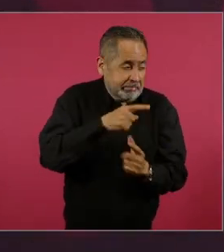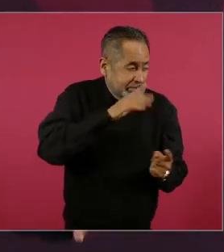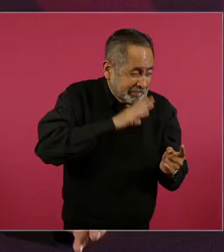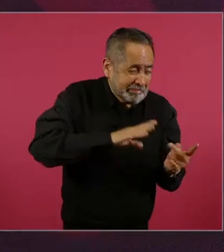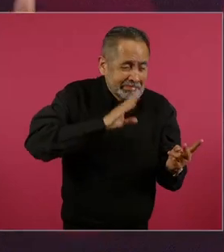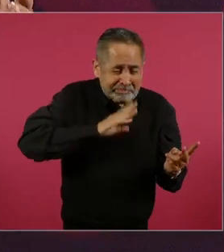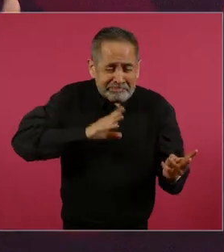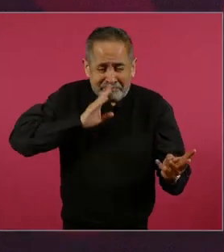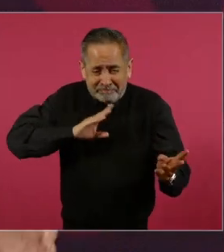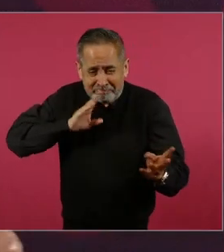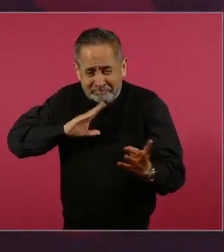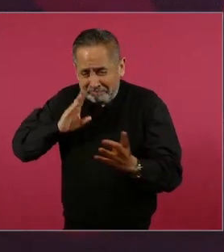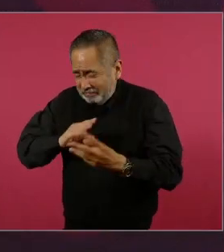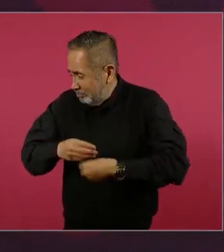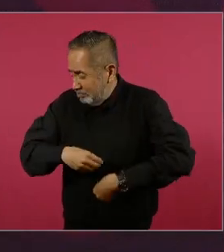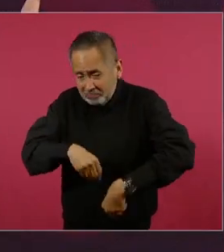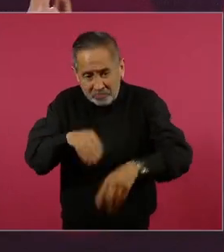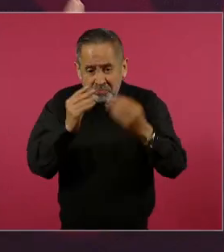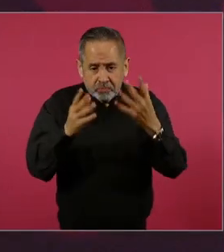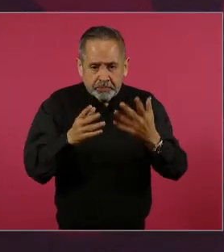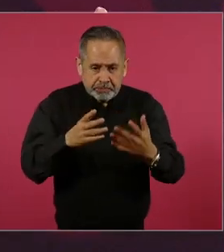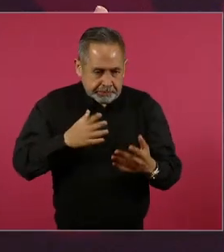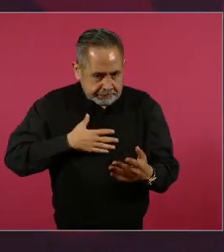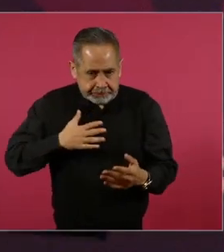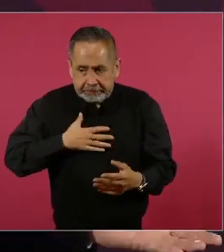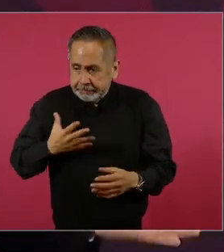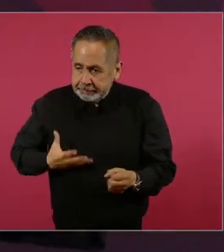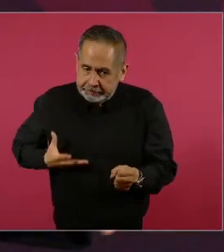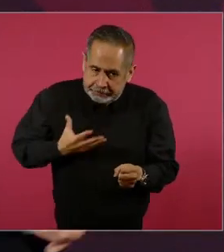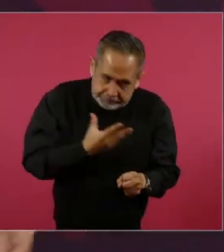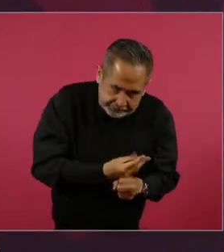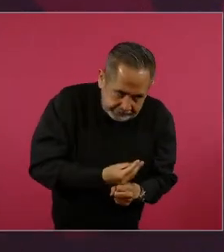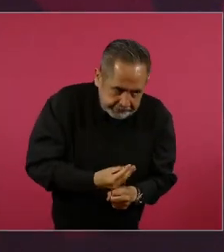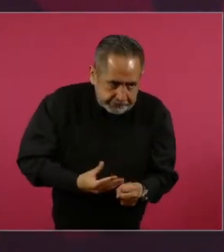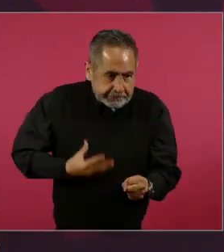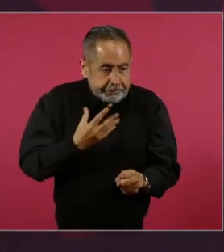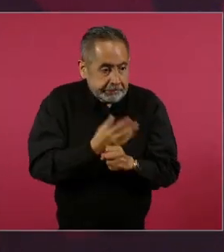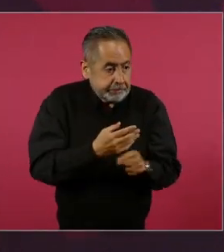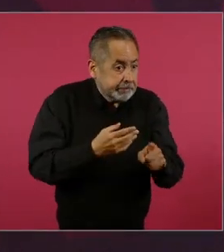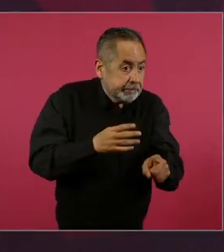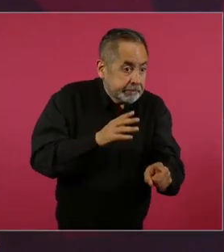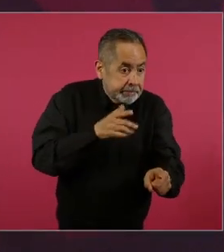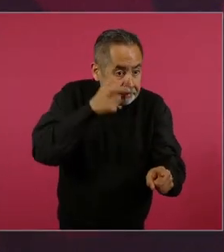entrar y empezarnos a dar cuenta